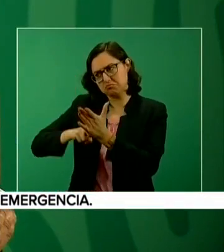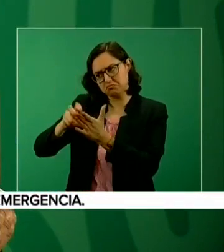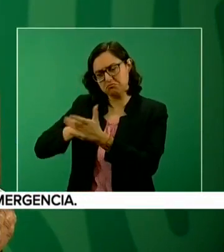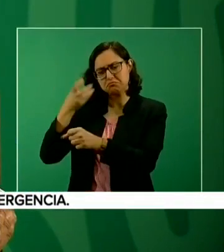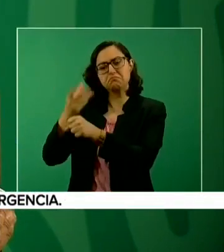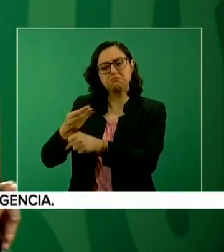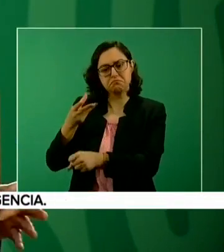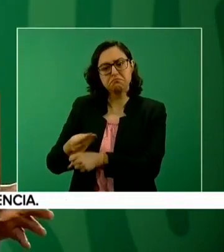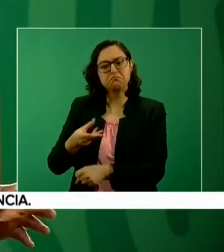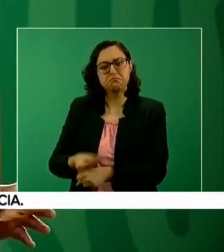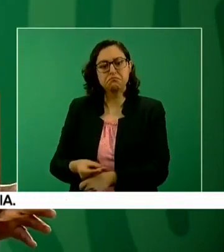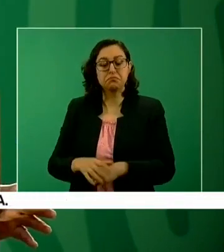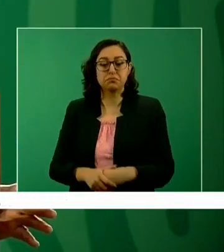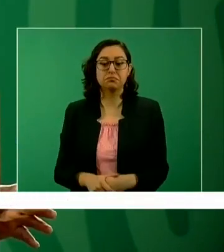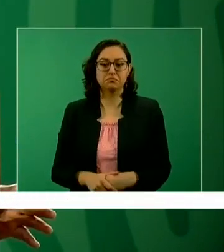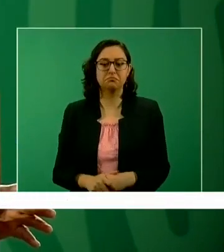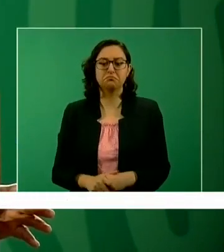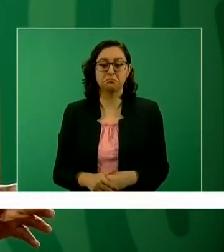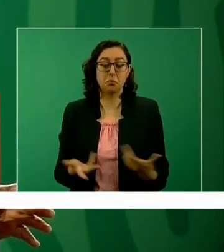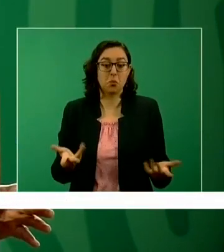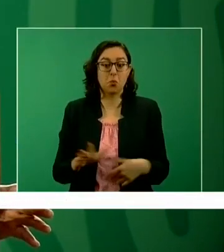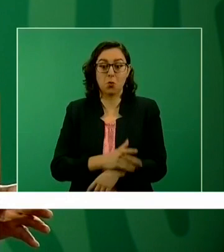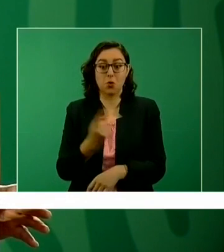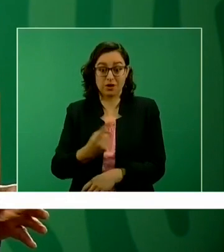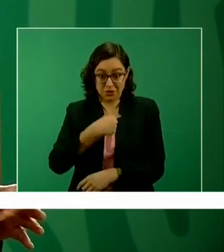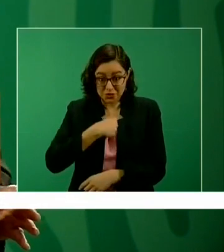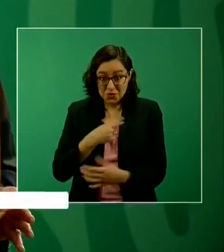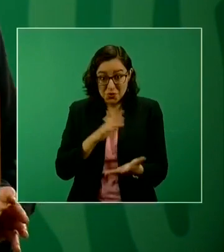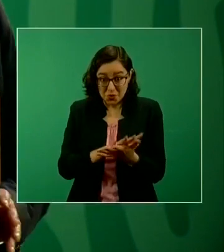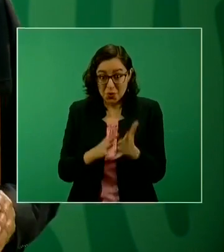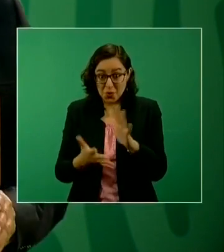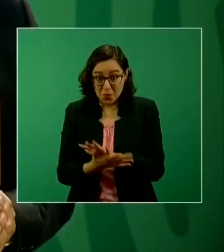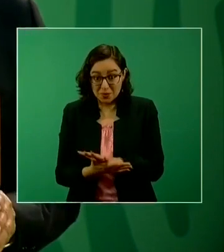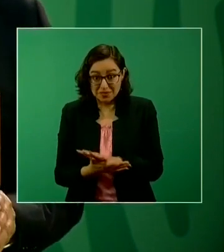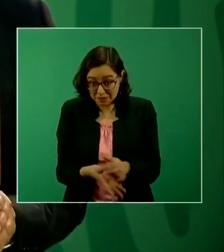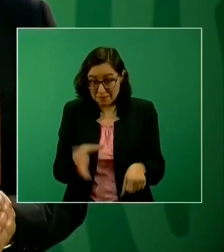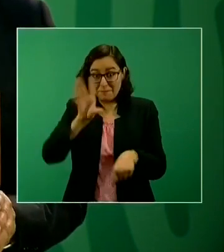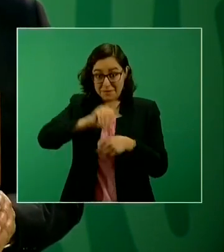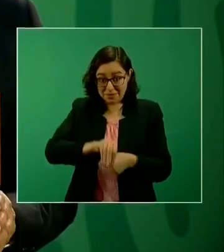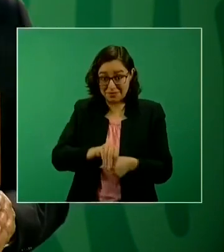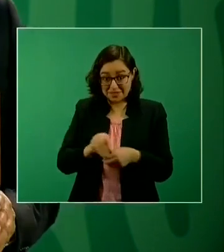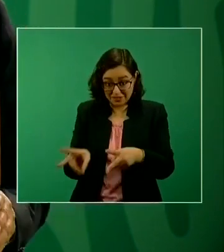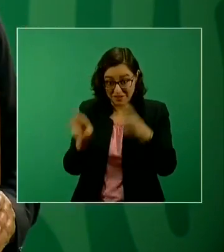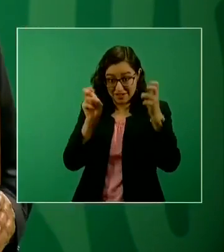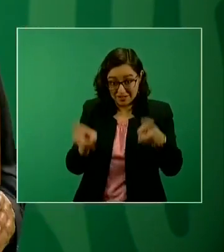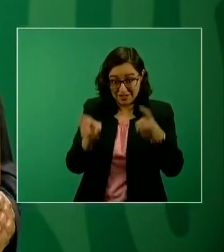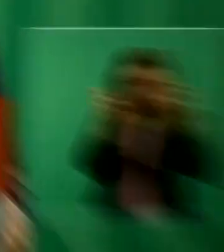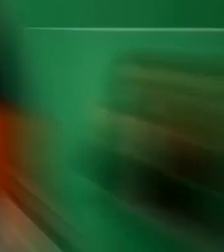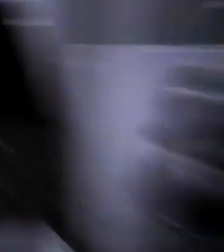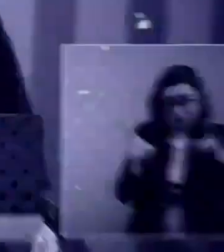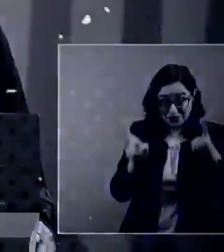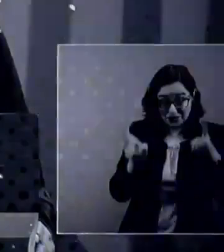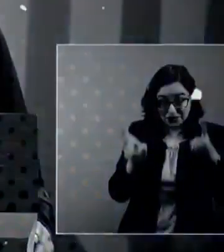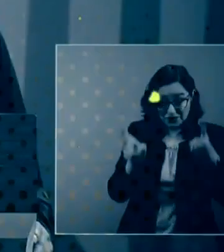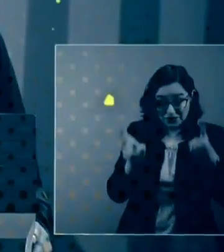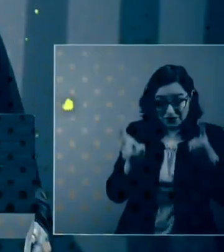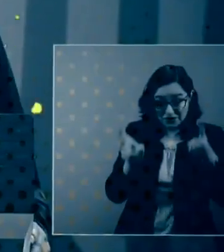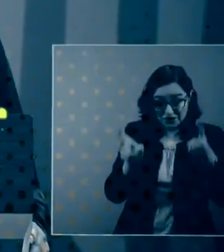porque no puedo ser cómplice del robo, del atraco.